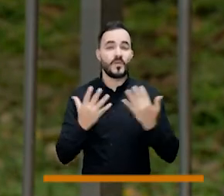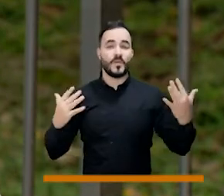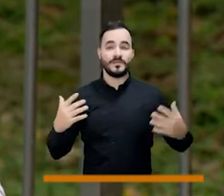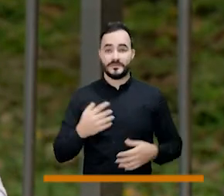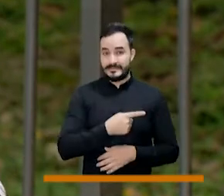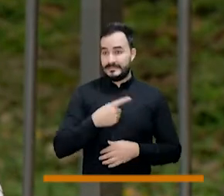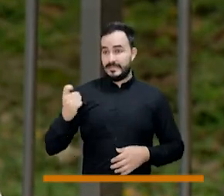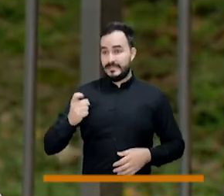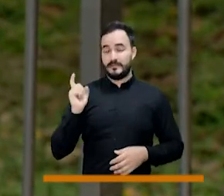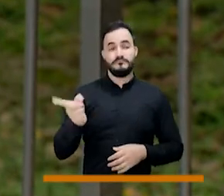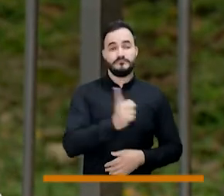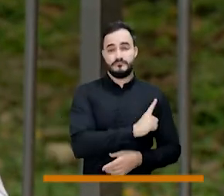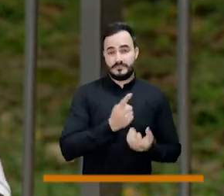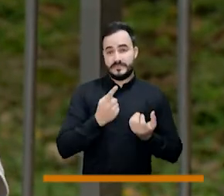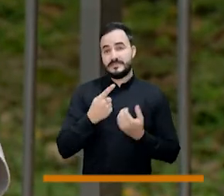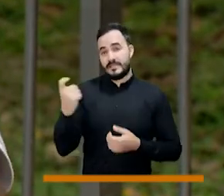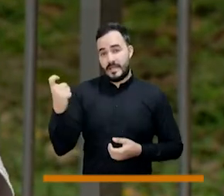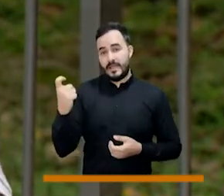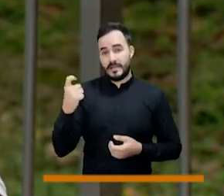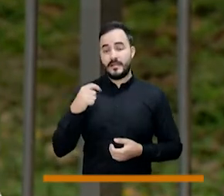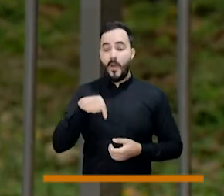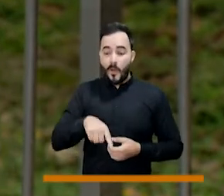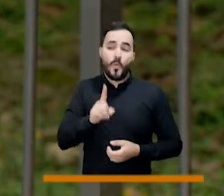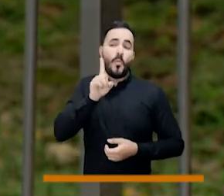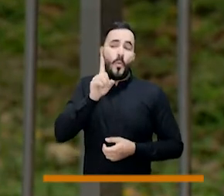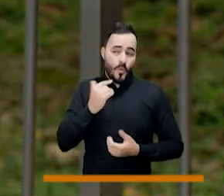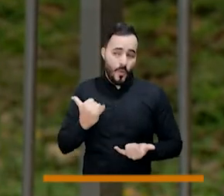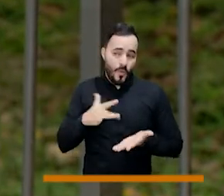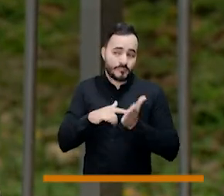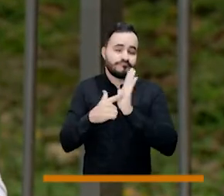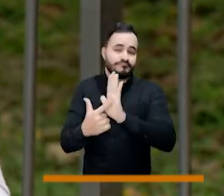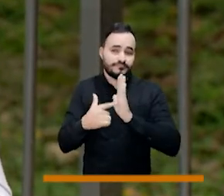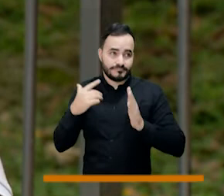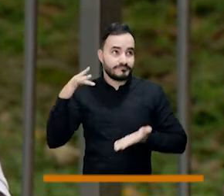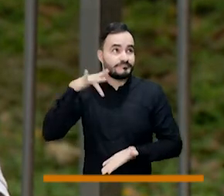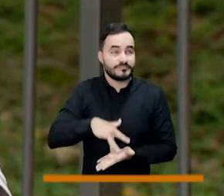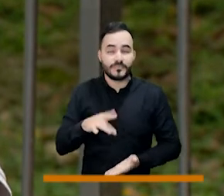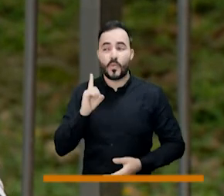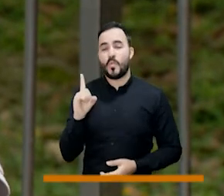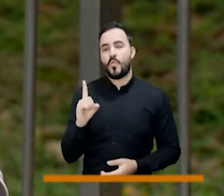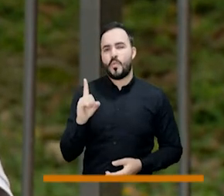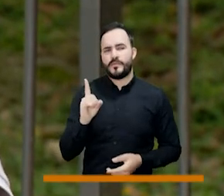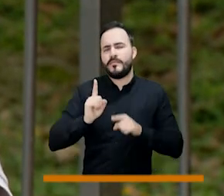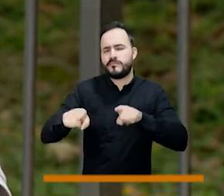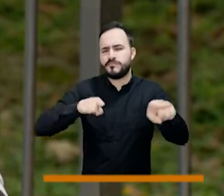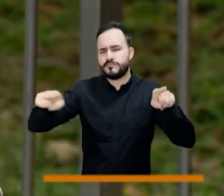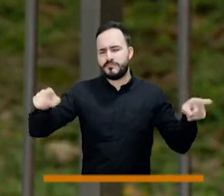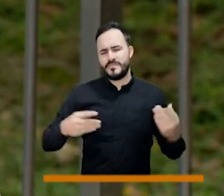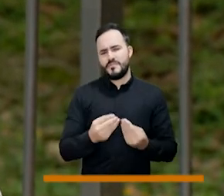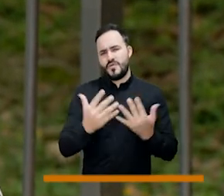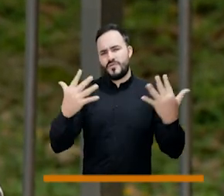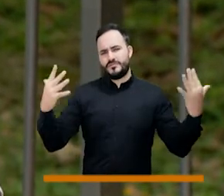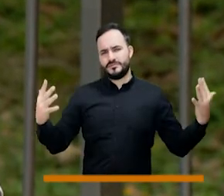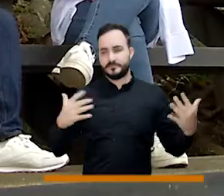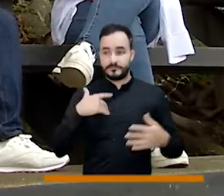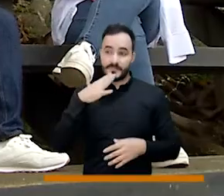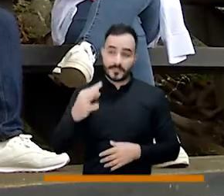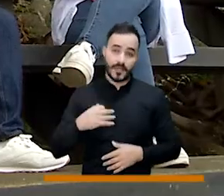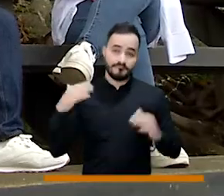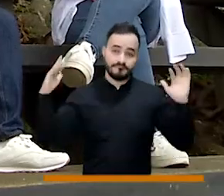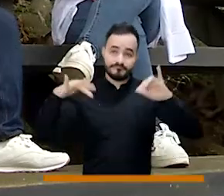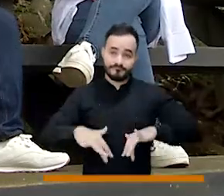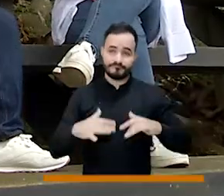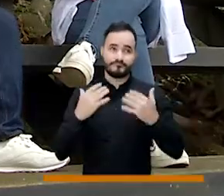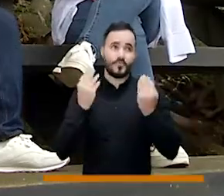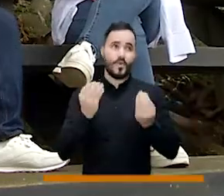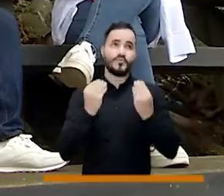escenarios deportivos que tenemos acá en la comuna y en la ciudad y muchos más. Ha sido un eje de transformación porque congrega